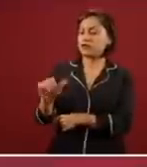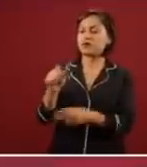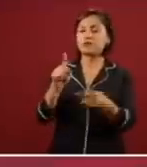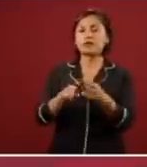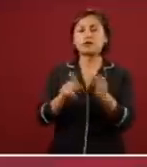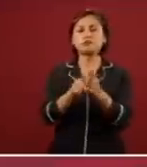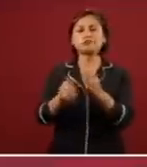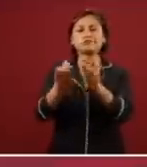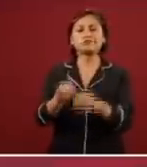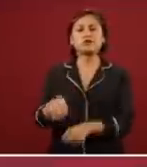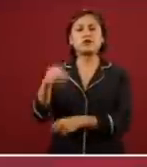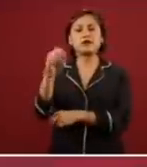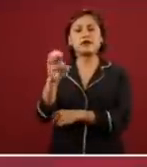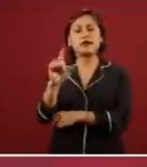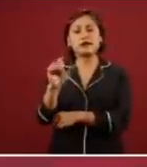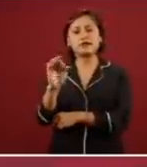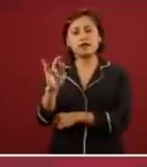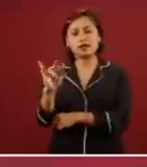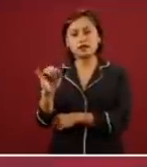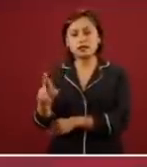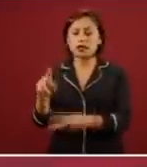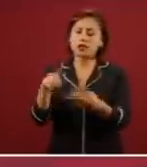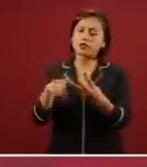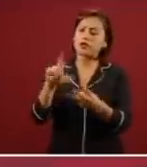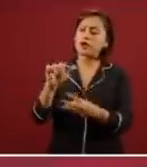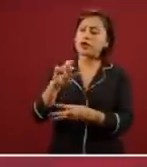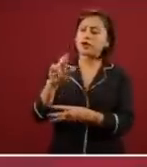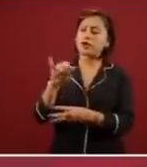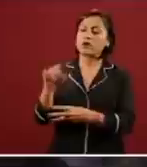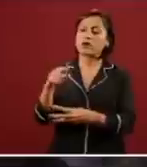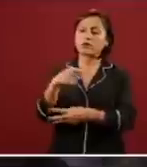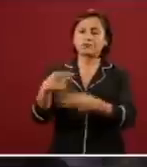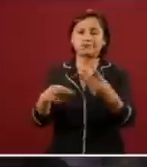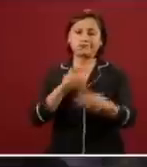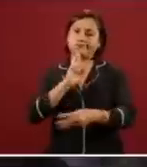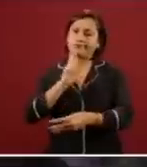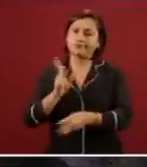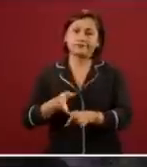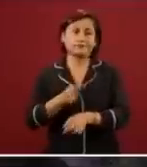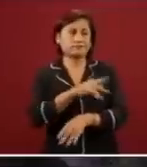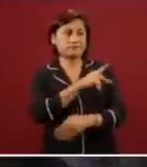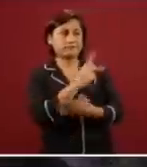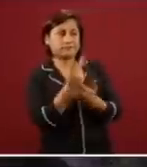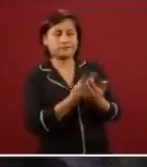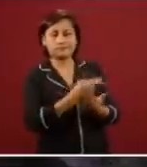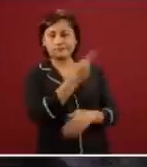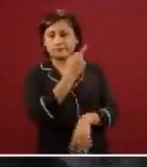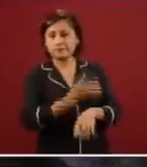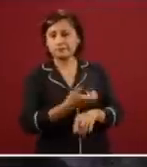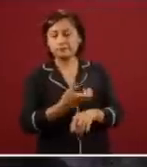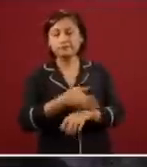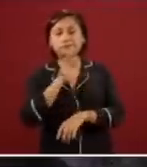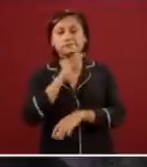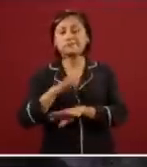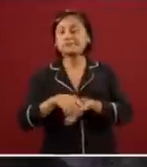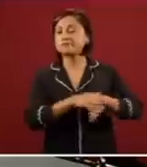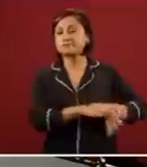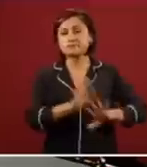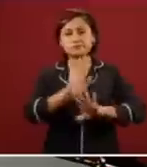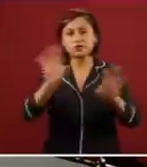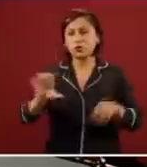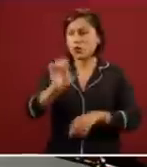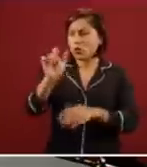Financiero o la Jornada, desde luego, ¿sí? O el Universal, o los